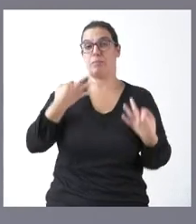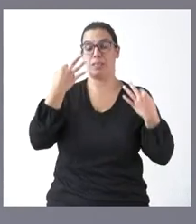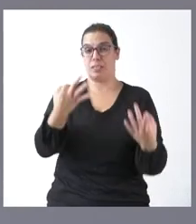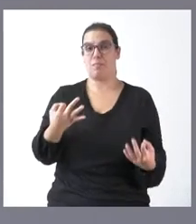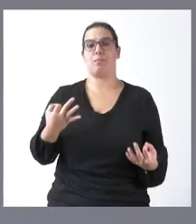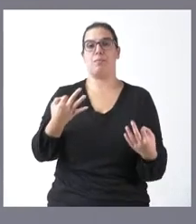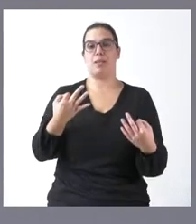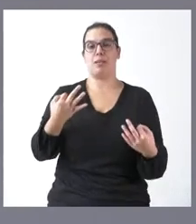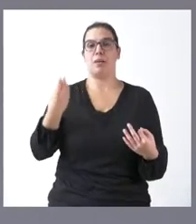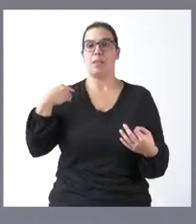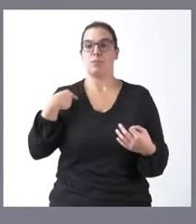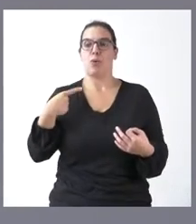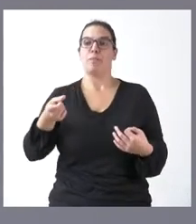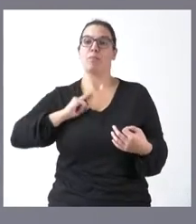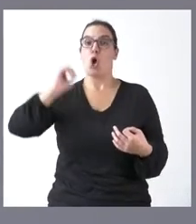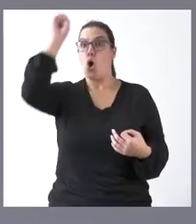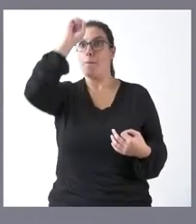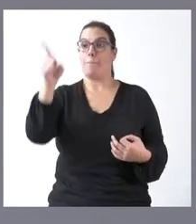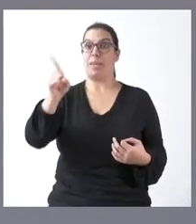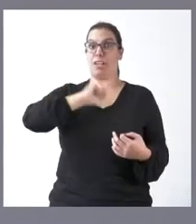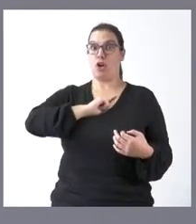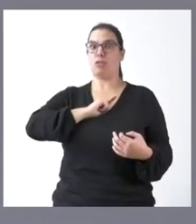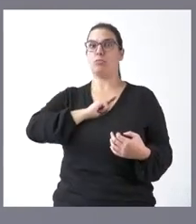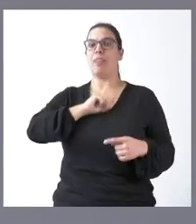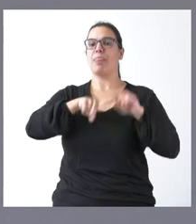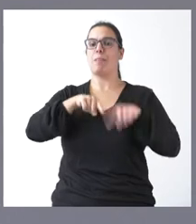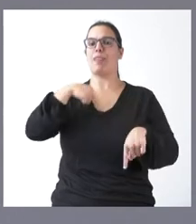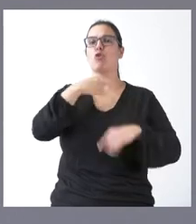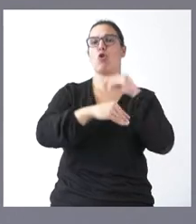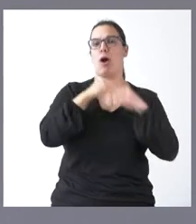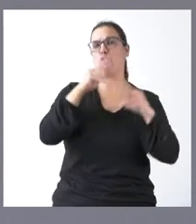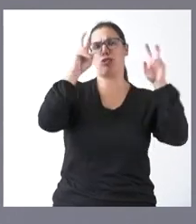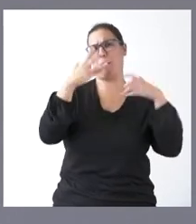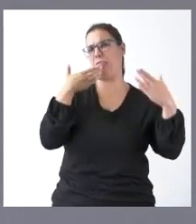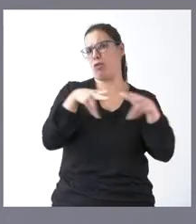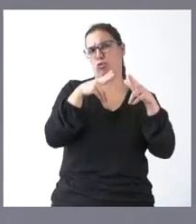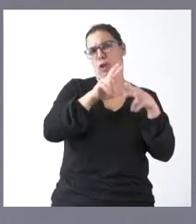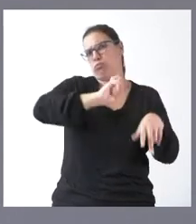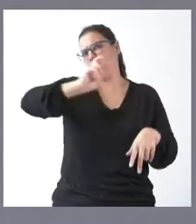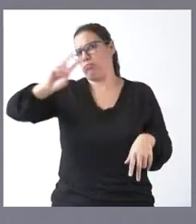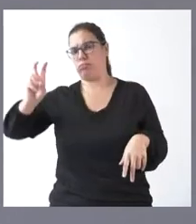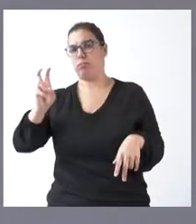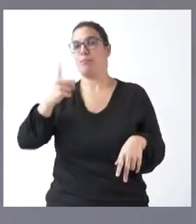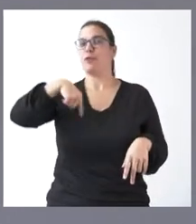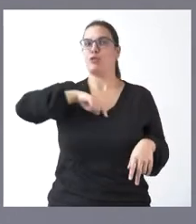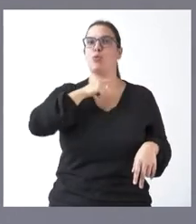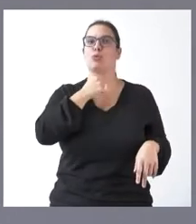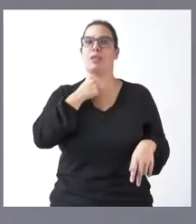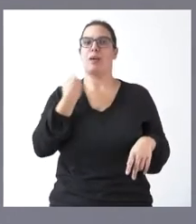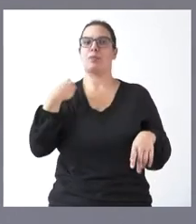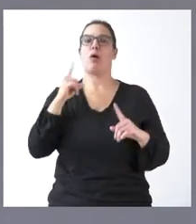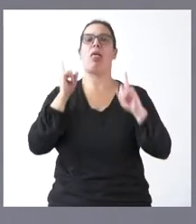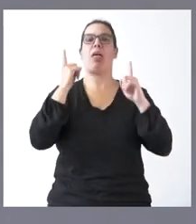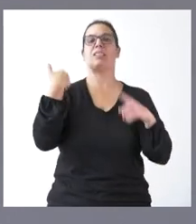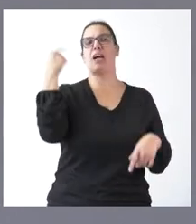juzgue por los hechos en la materia del diálogo social y otras materias decíamos a nosotros Nos gustaría que este gobierno se